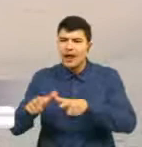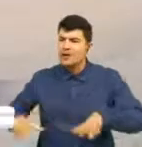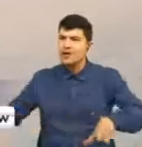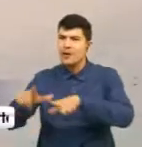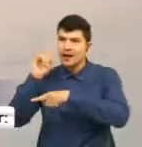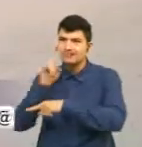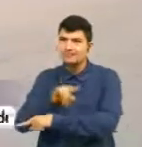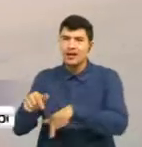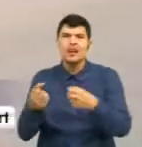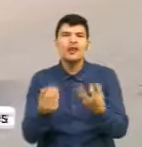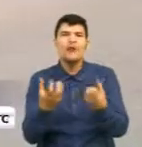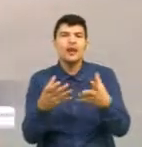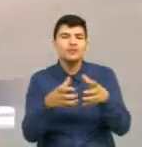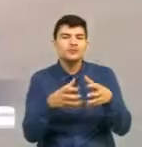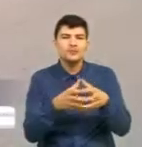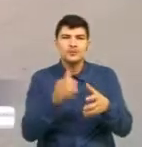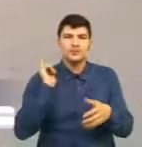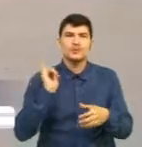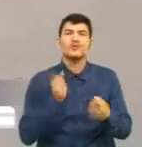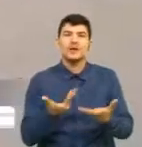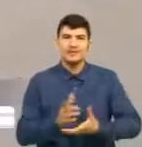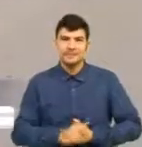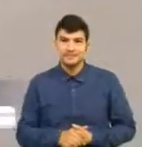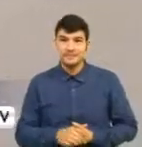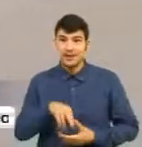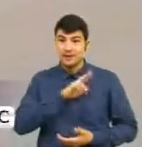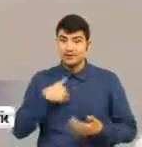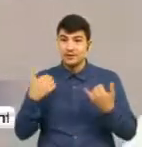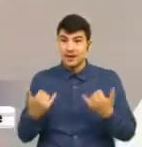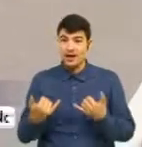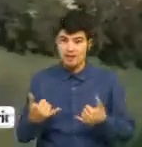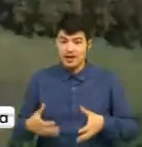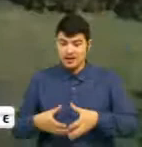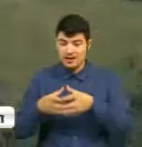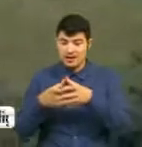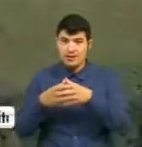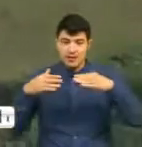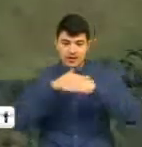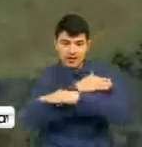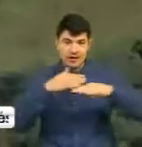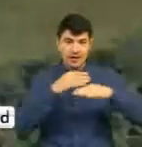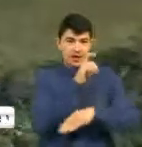todo el departamento? ¿Cuántos estarían ubicados? Nosotros en este momento tenemos dispuesto en las rutas